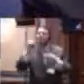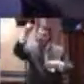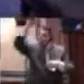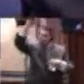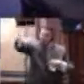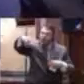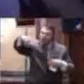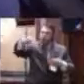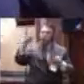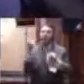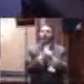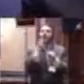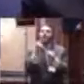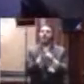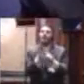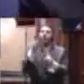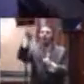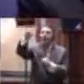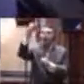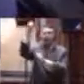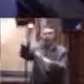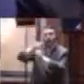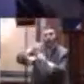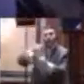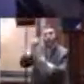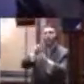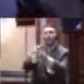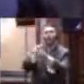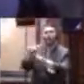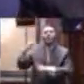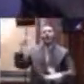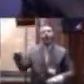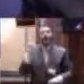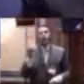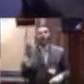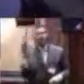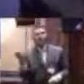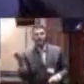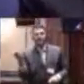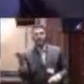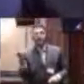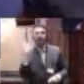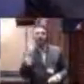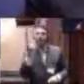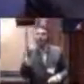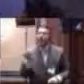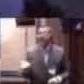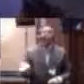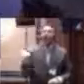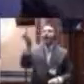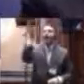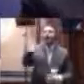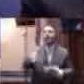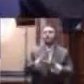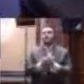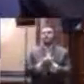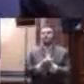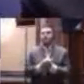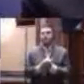económicas muy fuertes, muy cuantiosas. Y en un extremo, la autoridad